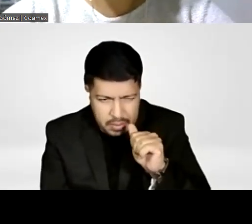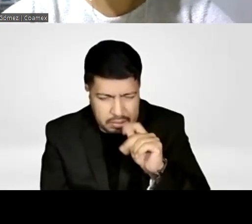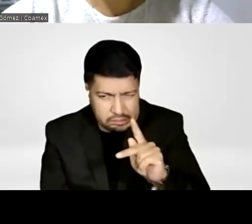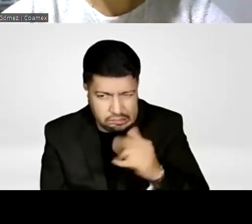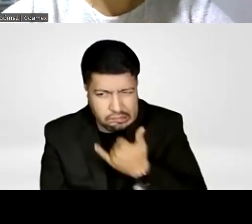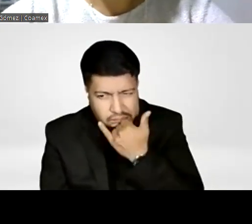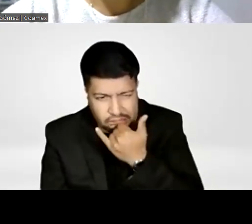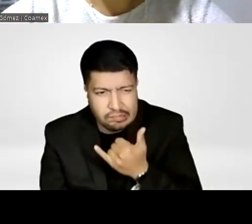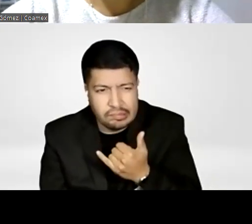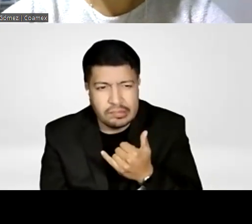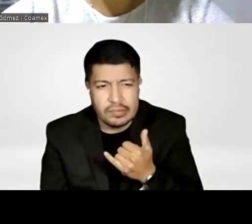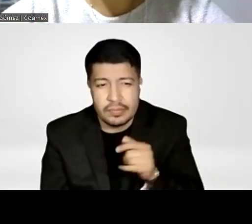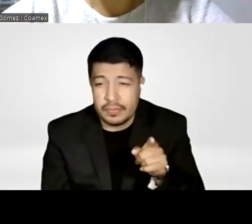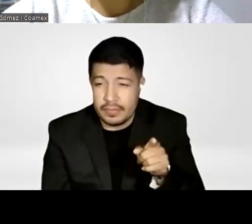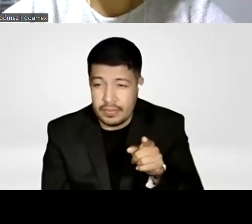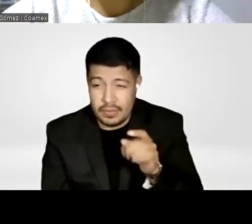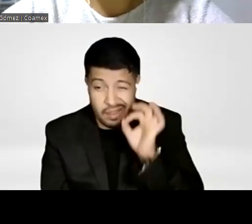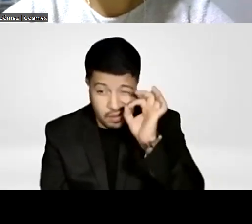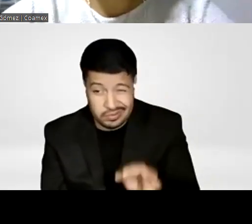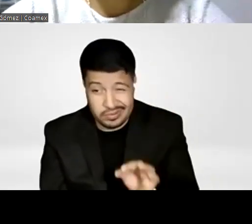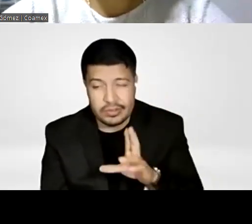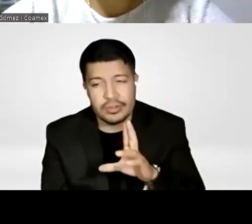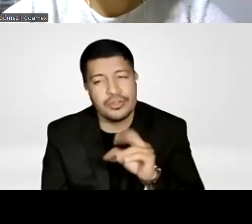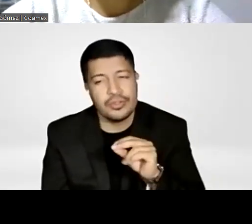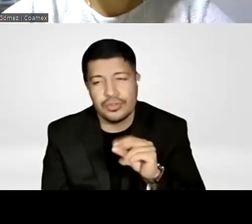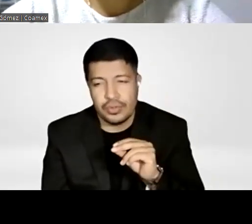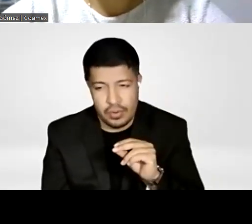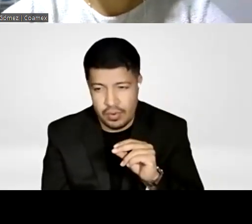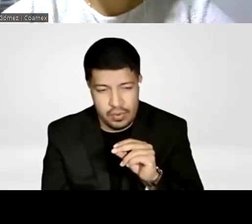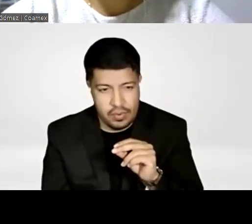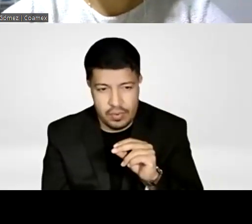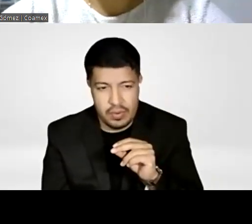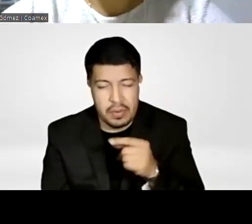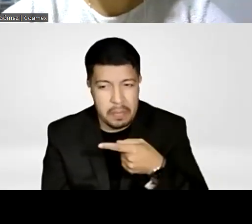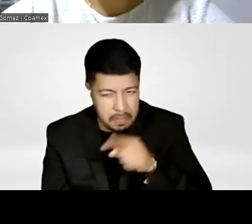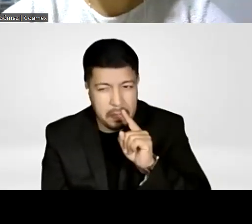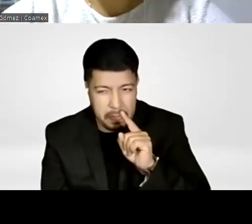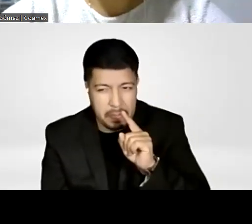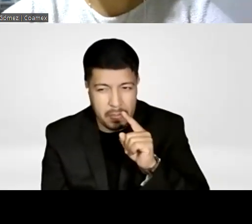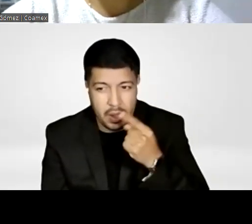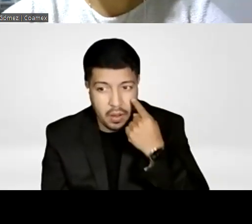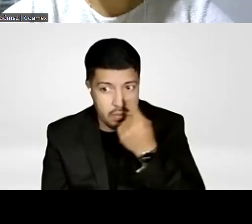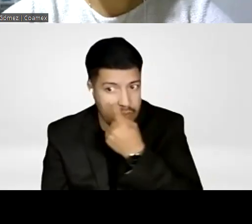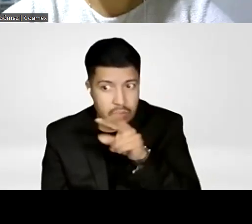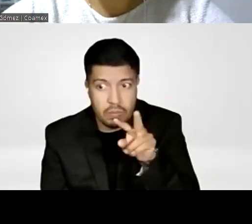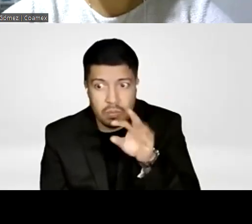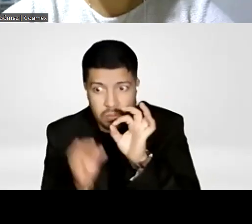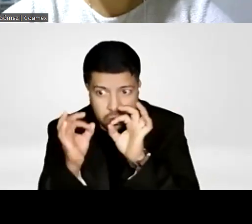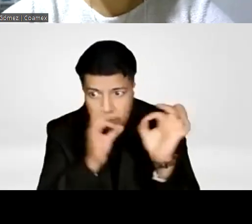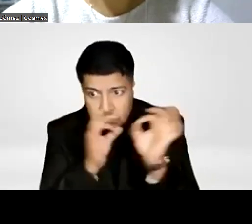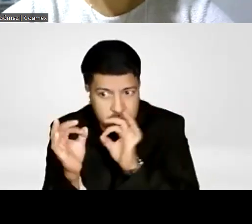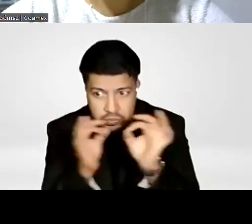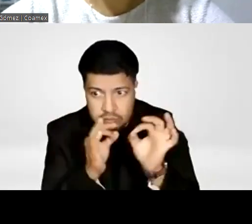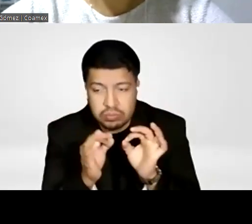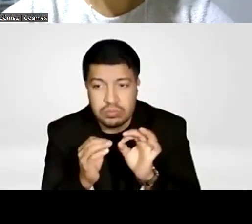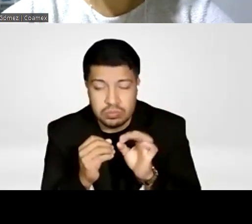Directamente no es una manifestación del retinoblastoma, sin embargo, sí la fijación visual tiene